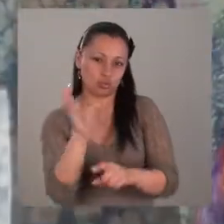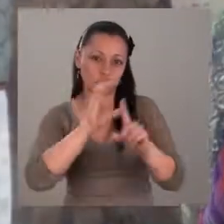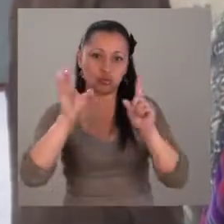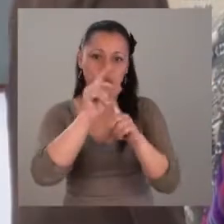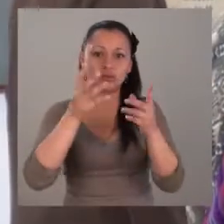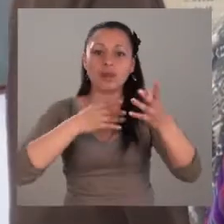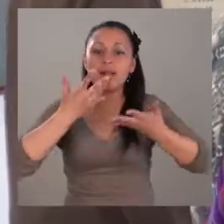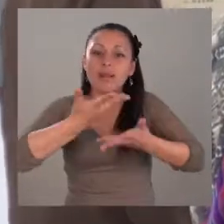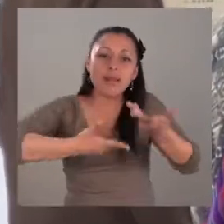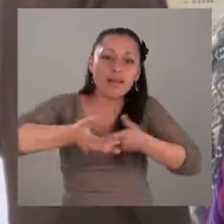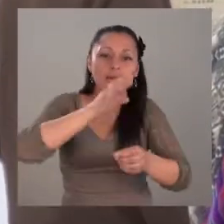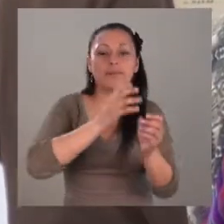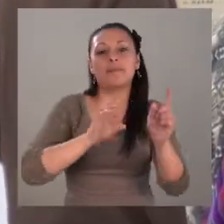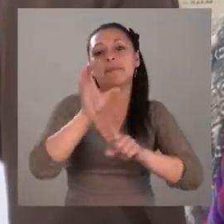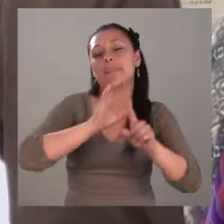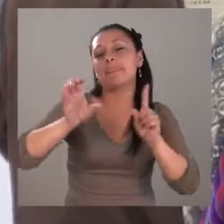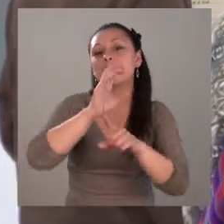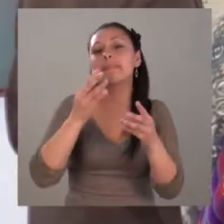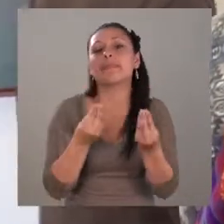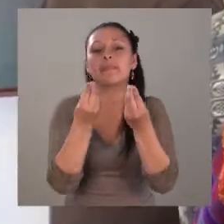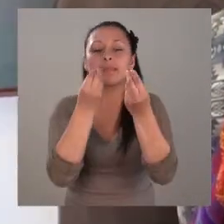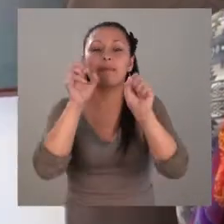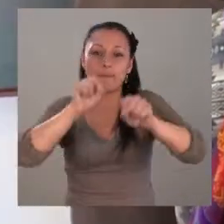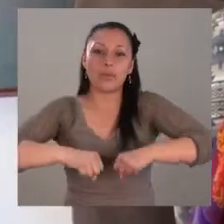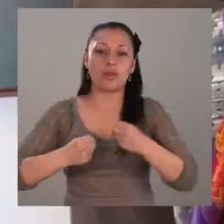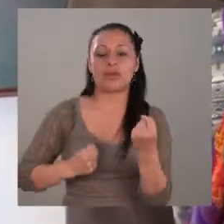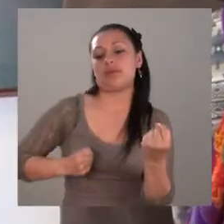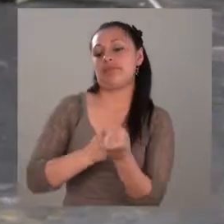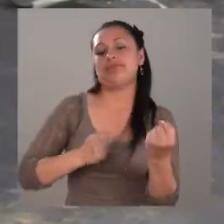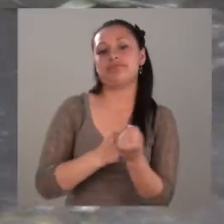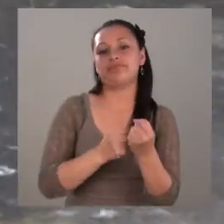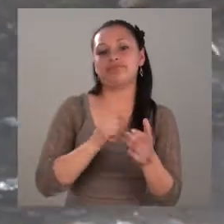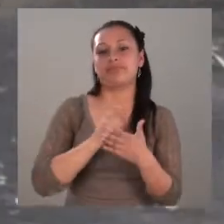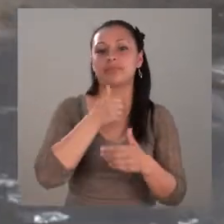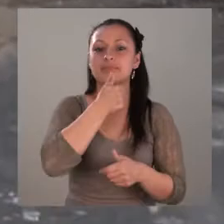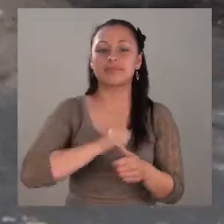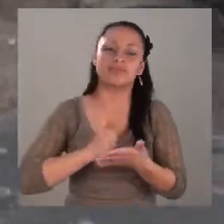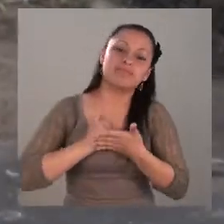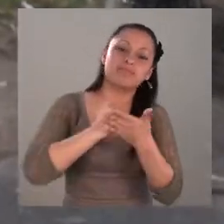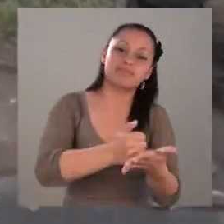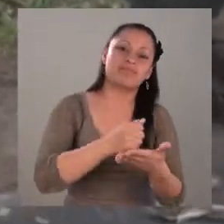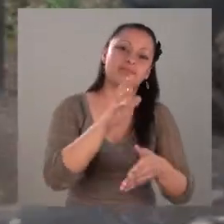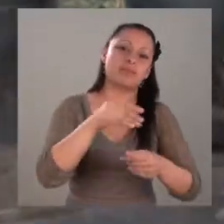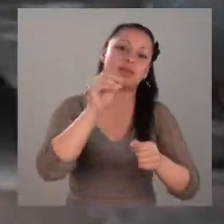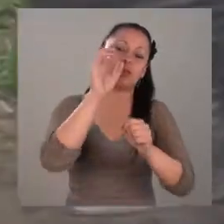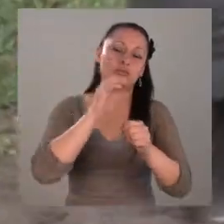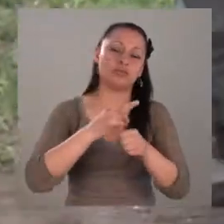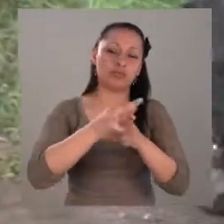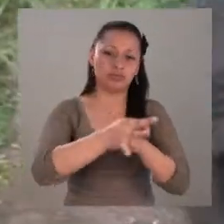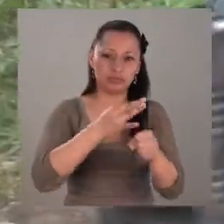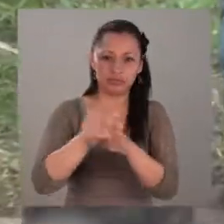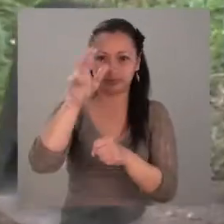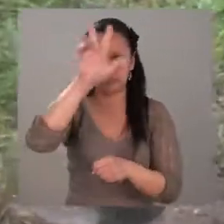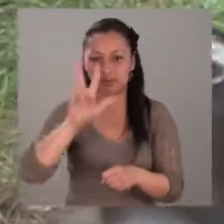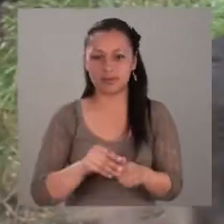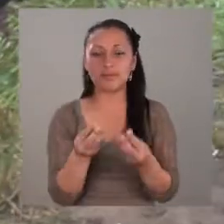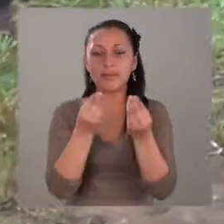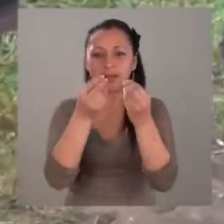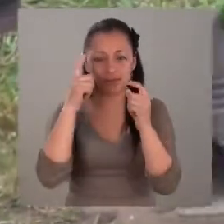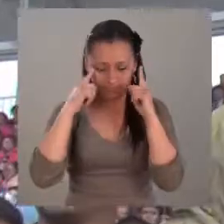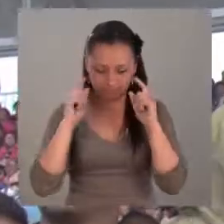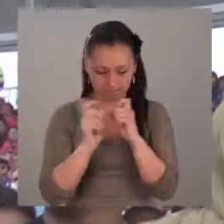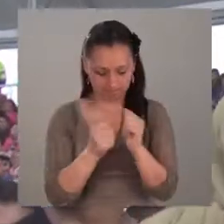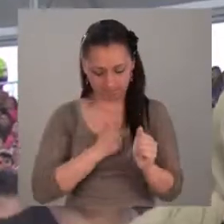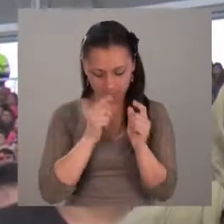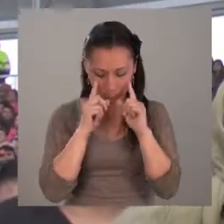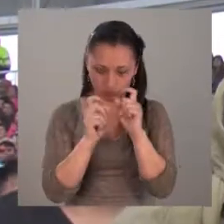diversidad, al diálogo intercultural y a la consolidación de redes de solidaridad de los pueblos andinos, como espacios para repensar el ser